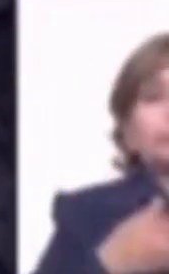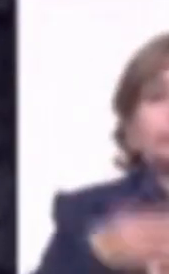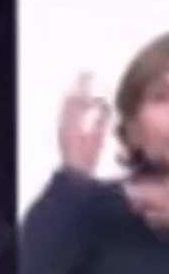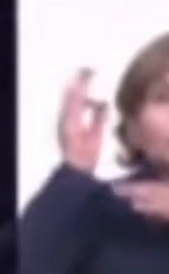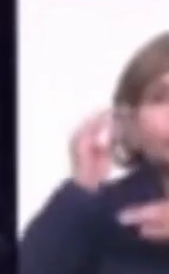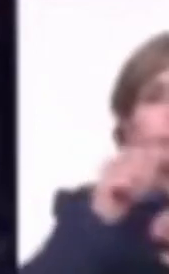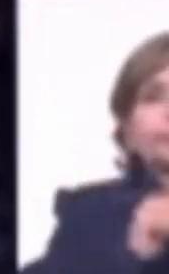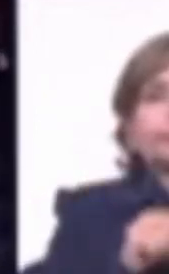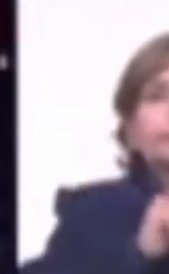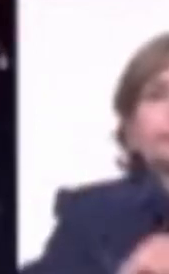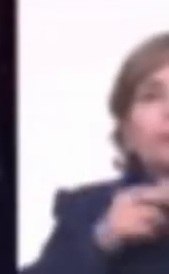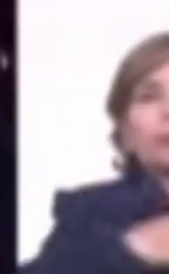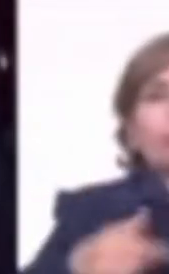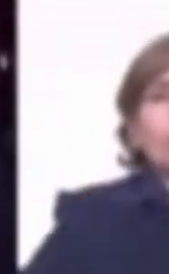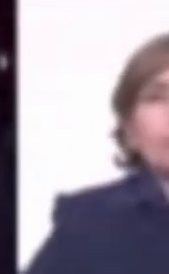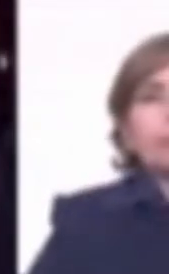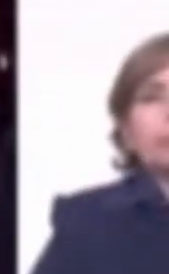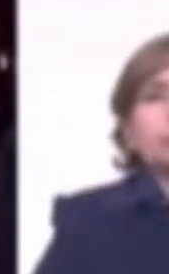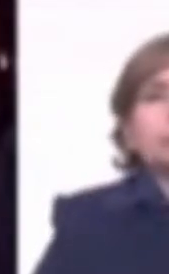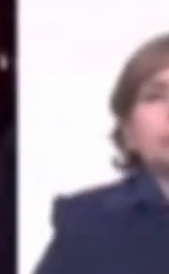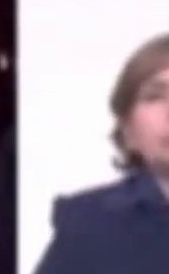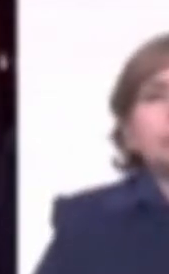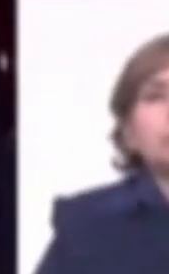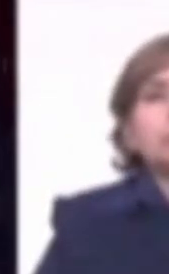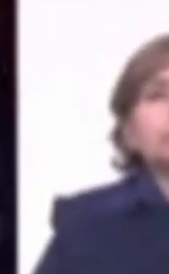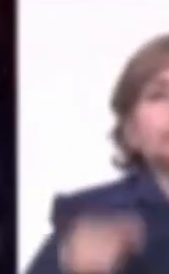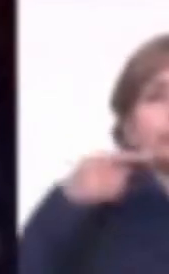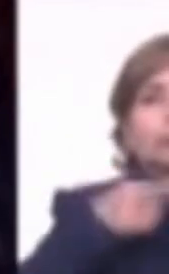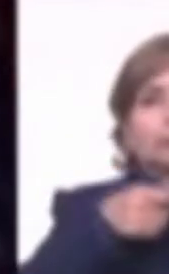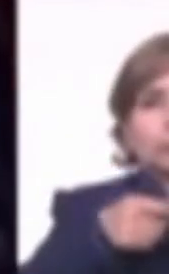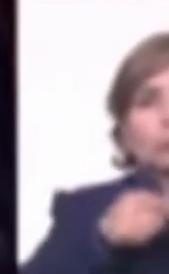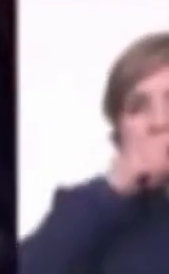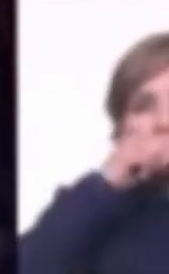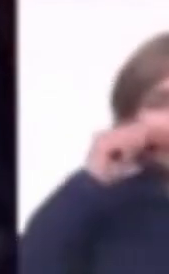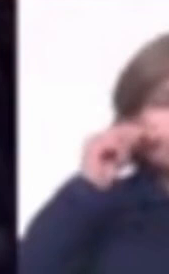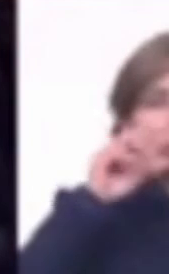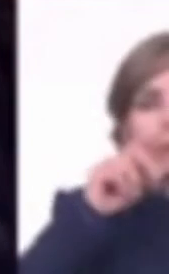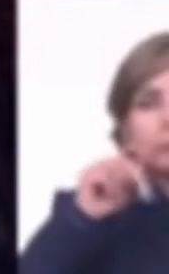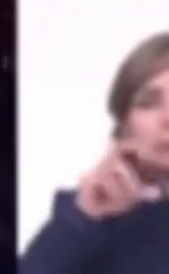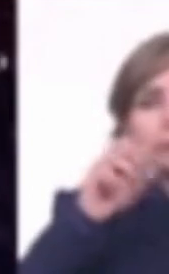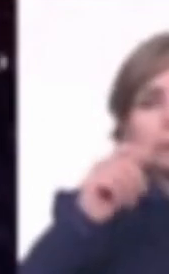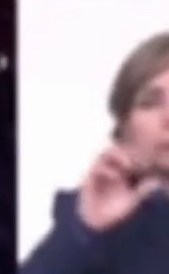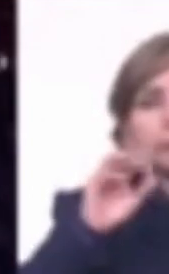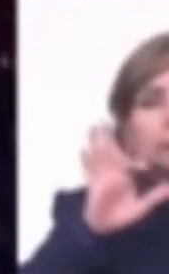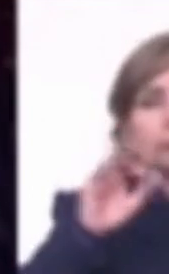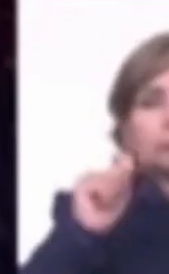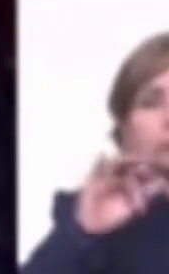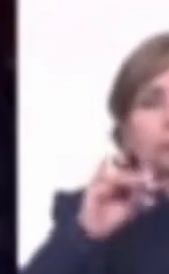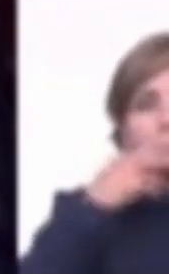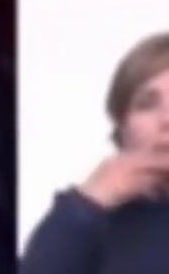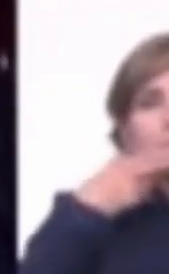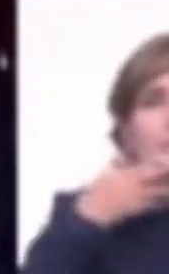un tema de agenda del presidente de la república la lucha contra el narcotráfico estamos destinando